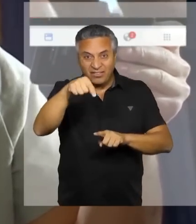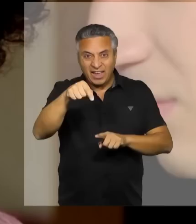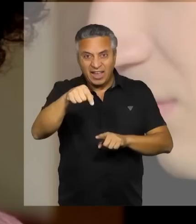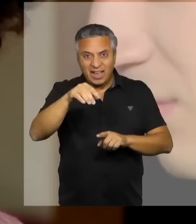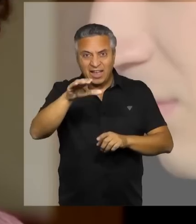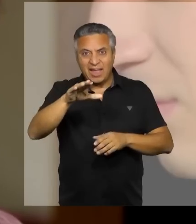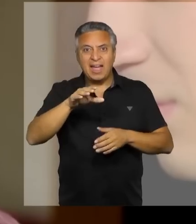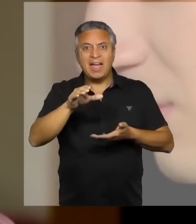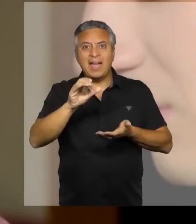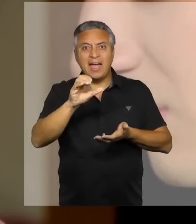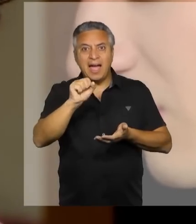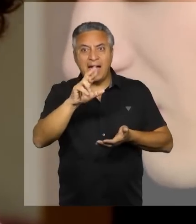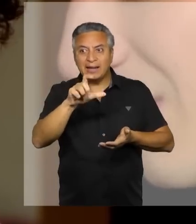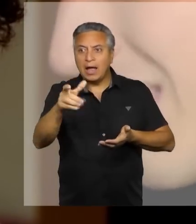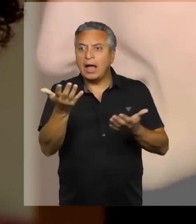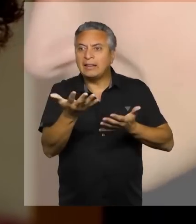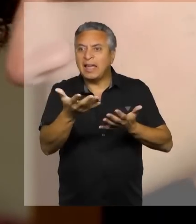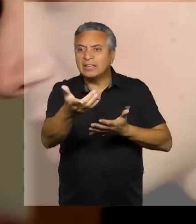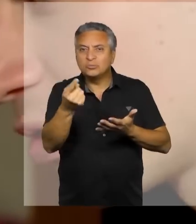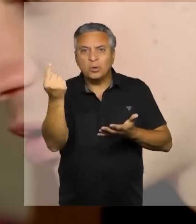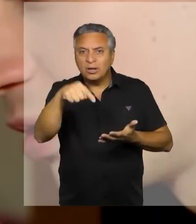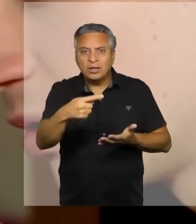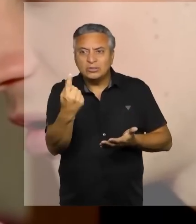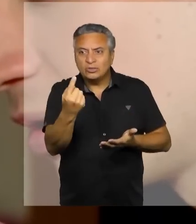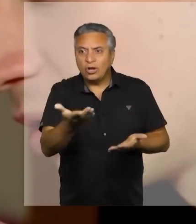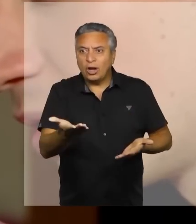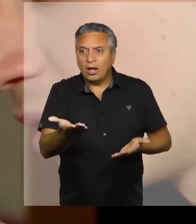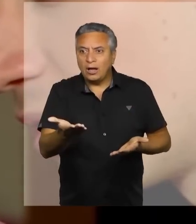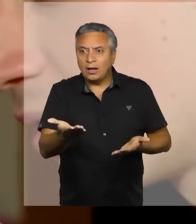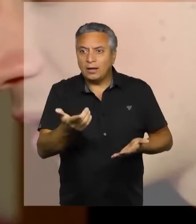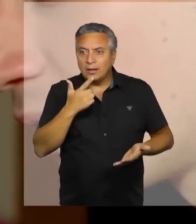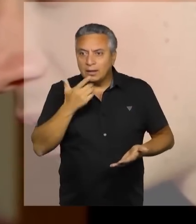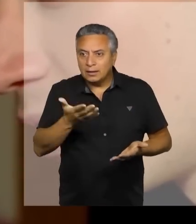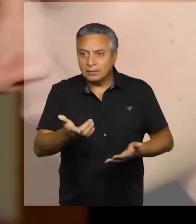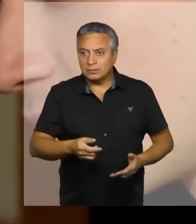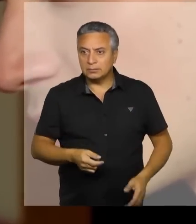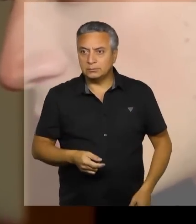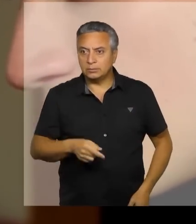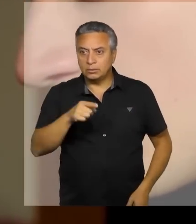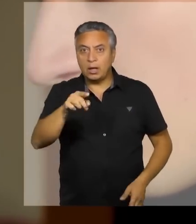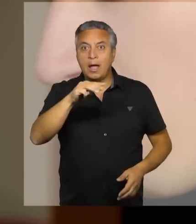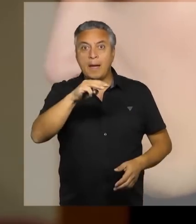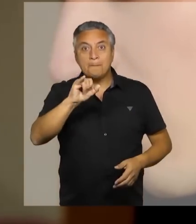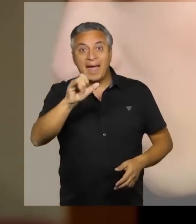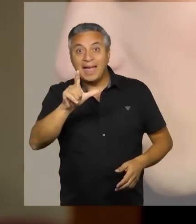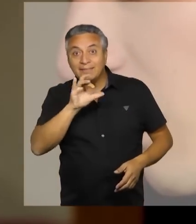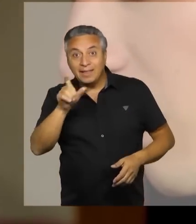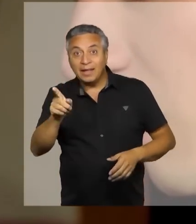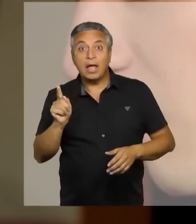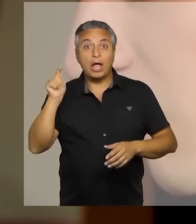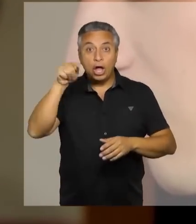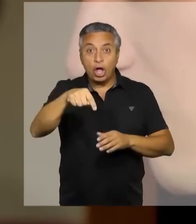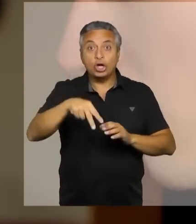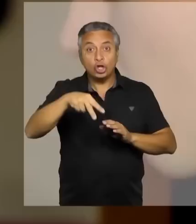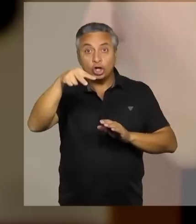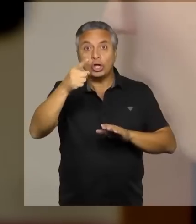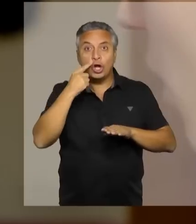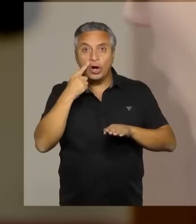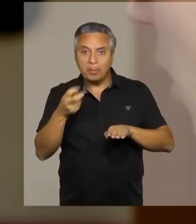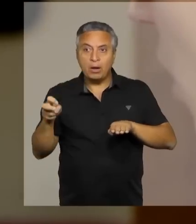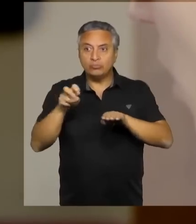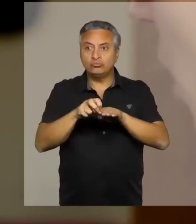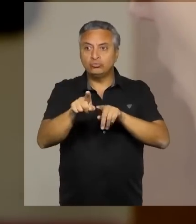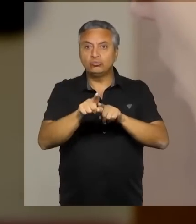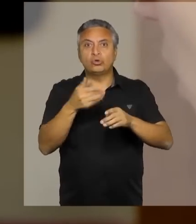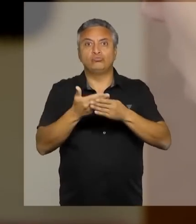por acá, solita? ¿Qué es esto? Estoy de vacaciones. Cuando la maite llegó al norte, hizo dedo. Y un tipo la llevó y trató de aprovecharse